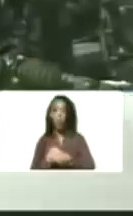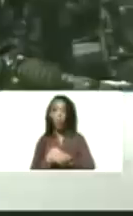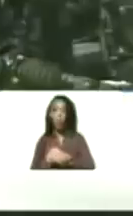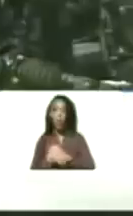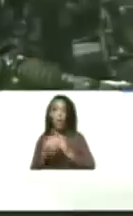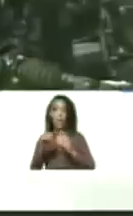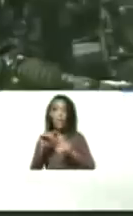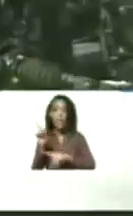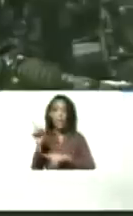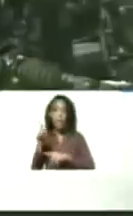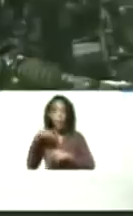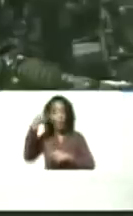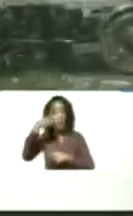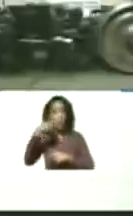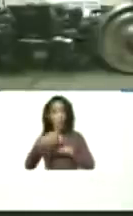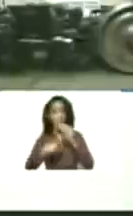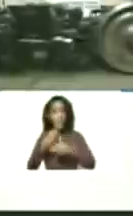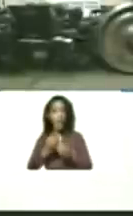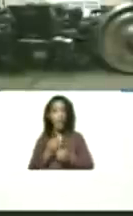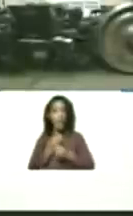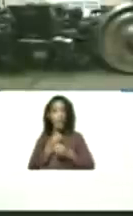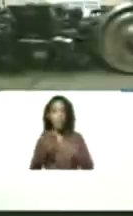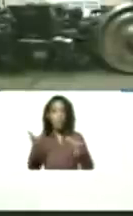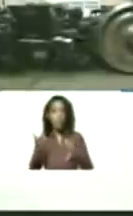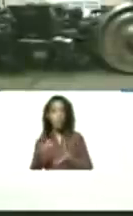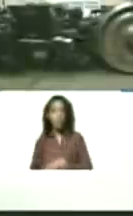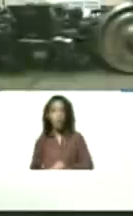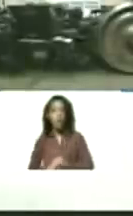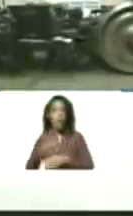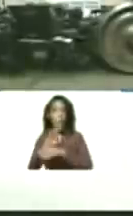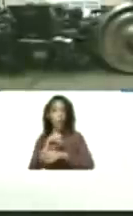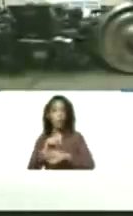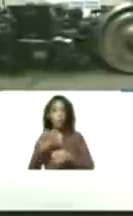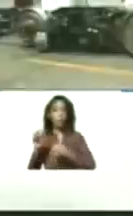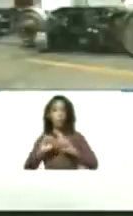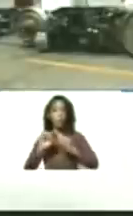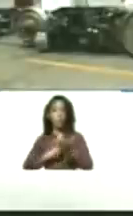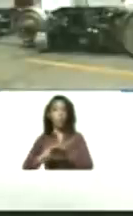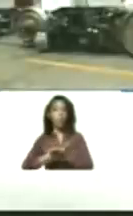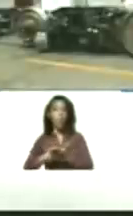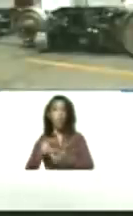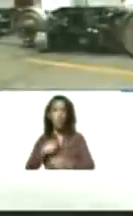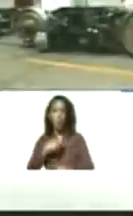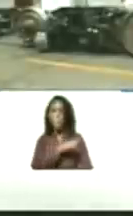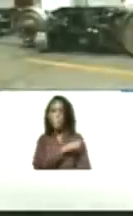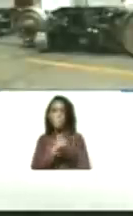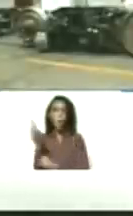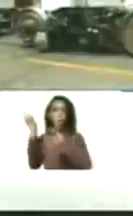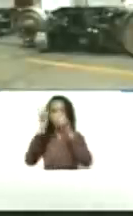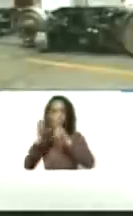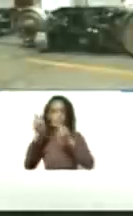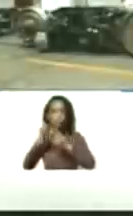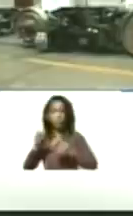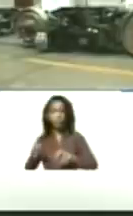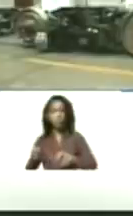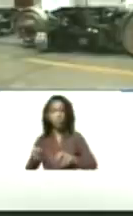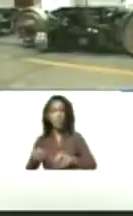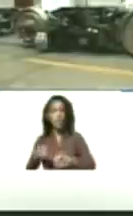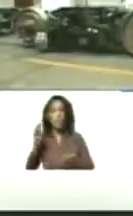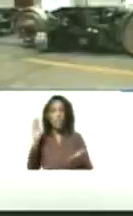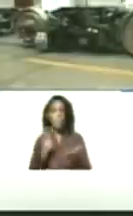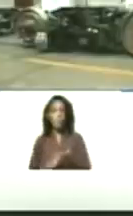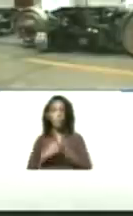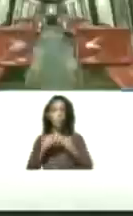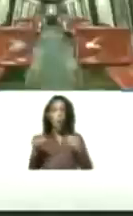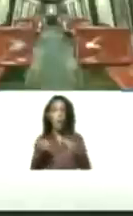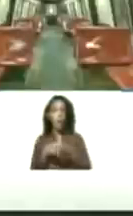de ahí mismo los videos, se hacían virales, se actuaba y se resolvía. Yo ordené una investigación y se puso todo el